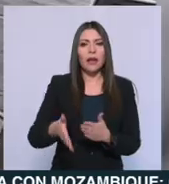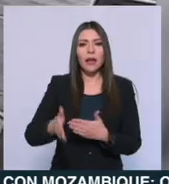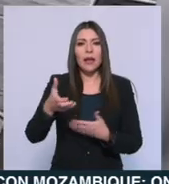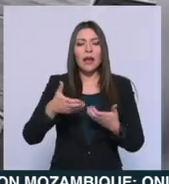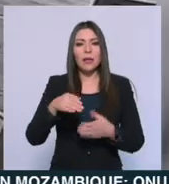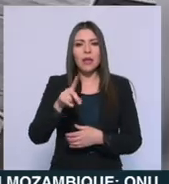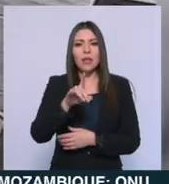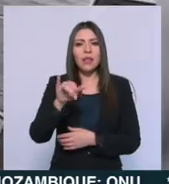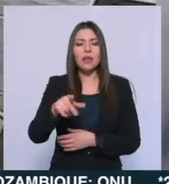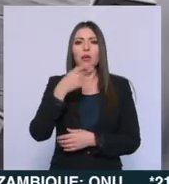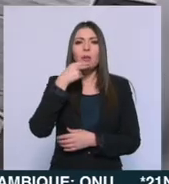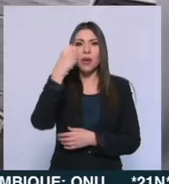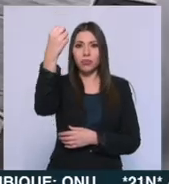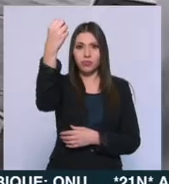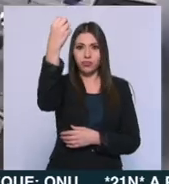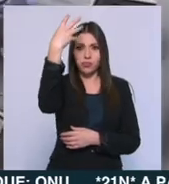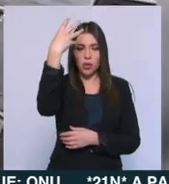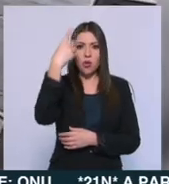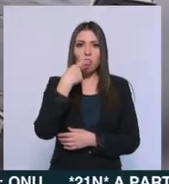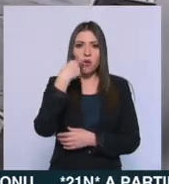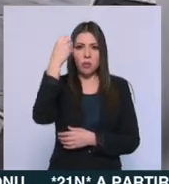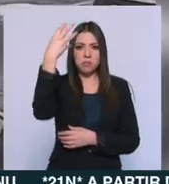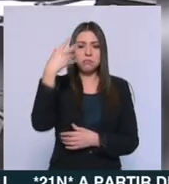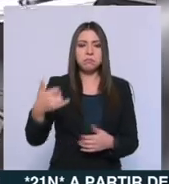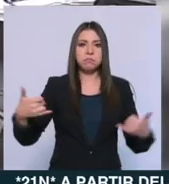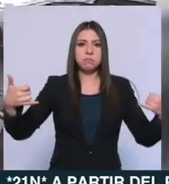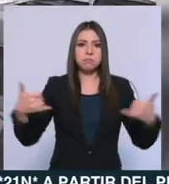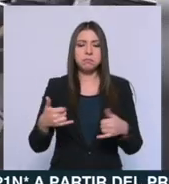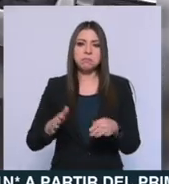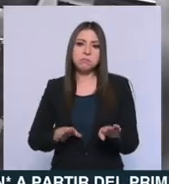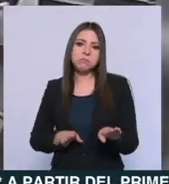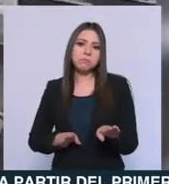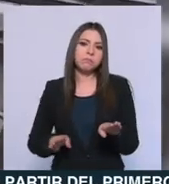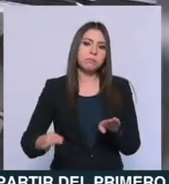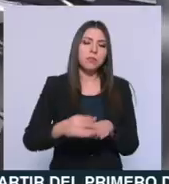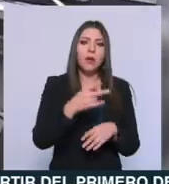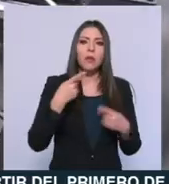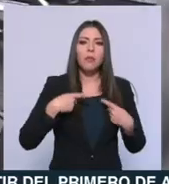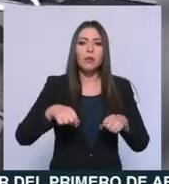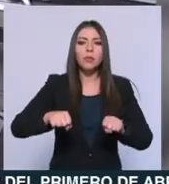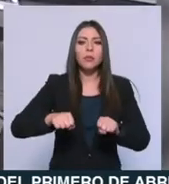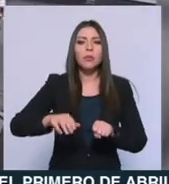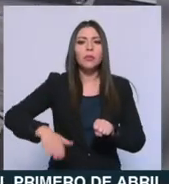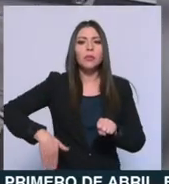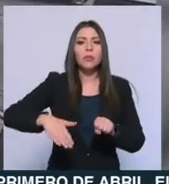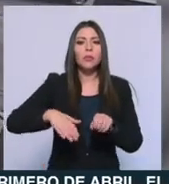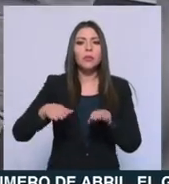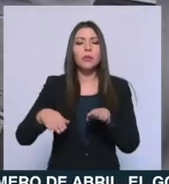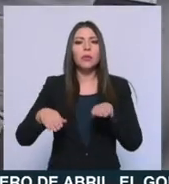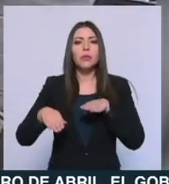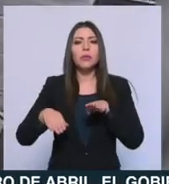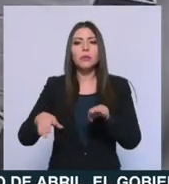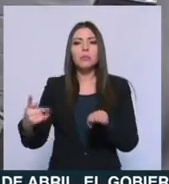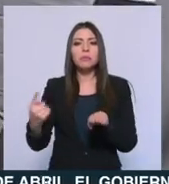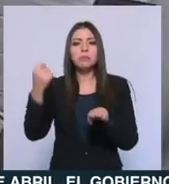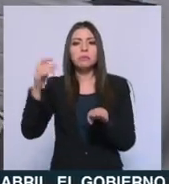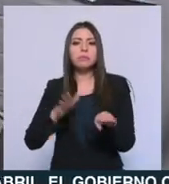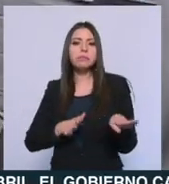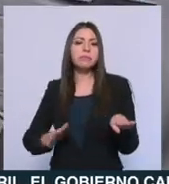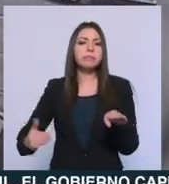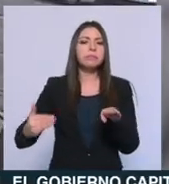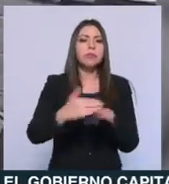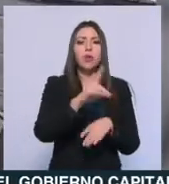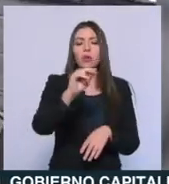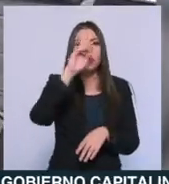respetó la luz roja del semáforo y atropelló a una persona que viajaba en contraflujo a bordo de un scooter, que de igual forma no respetó el semáforo.